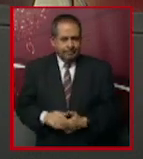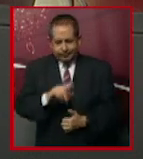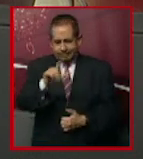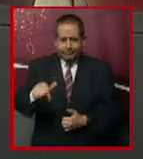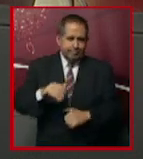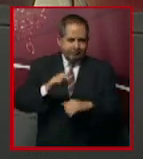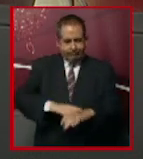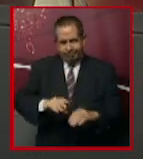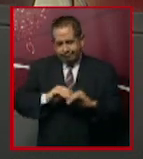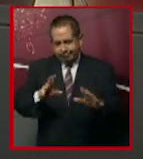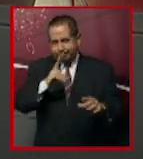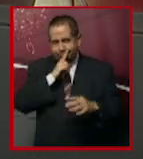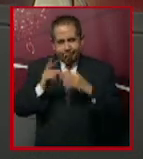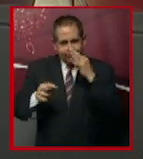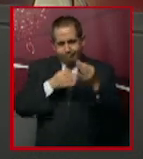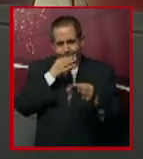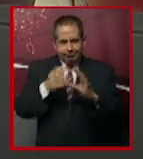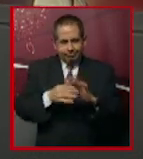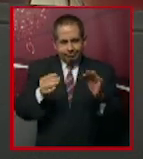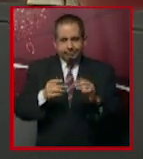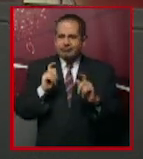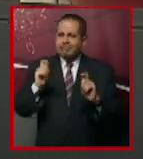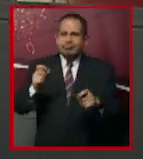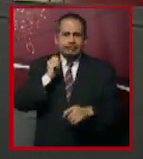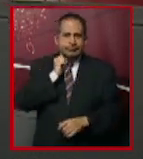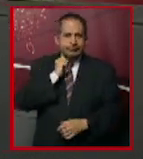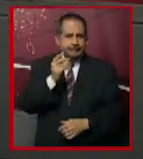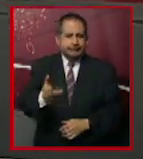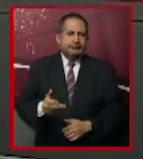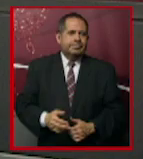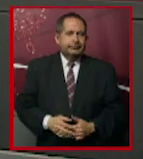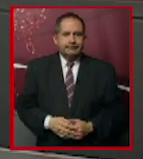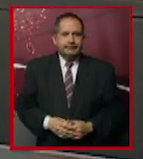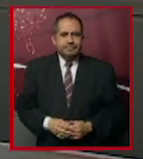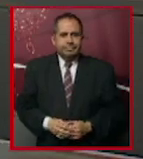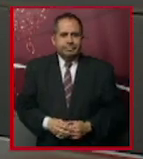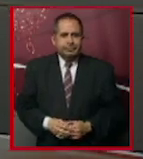con más noticias del Congreso, trabajos en el Pleno del Senado.